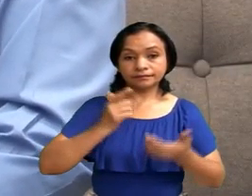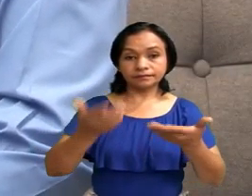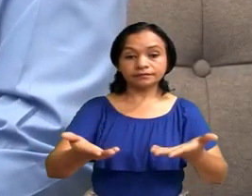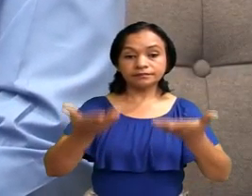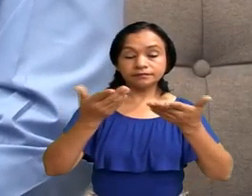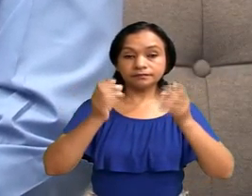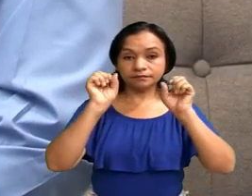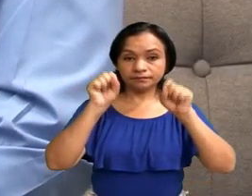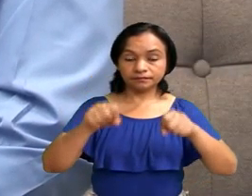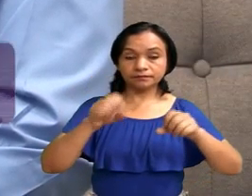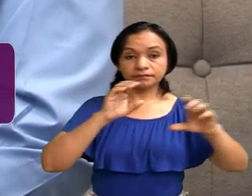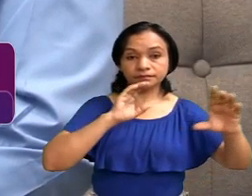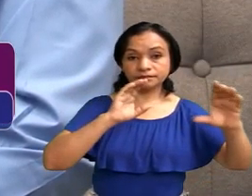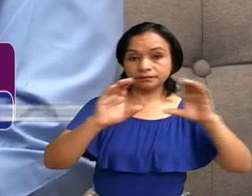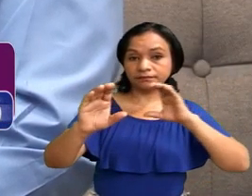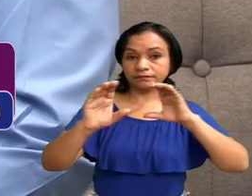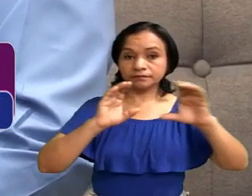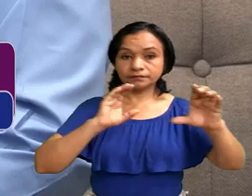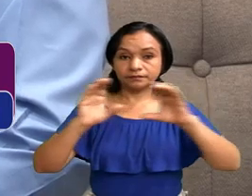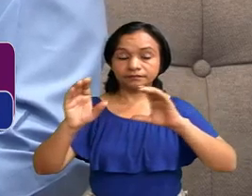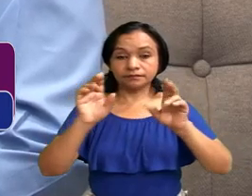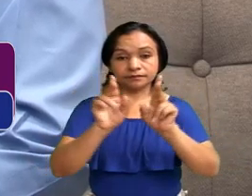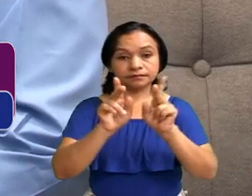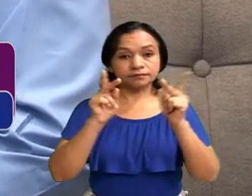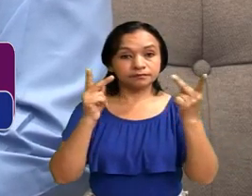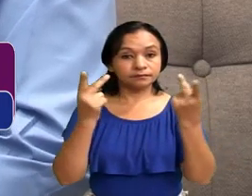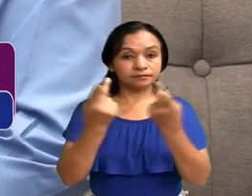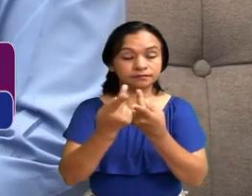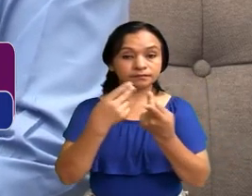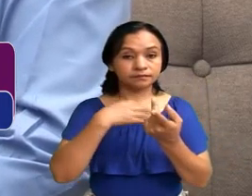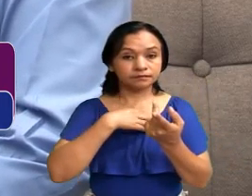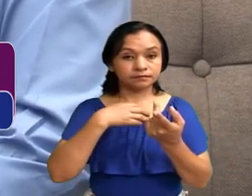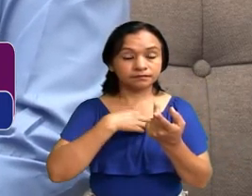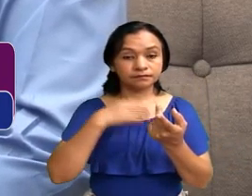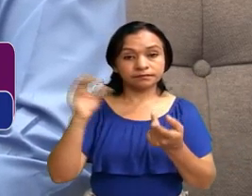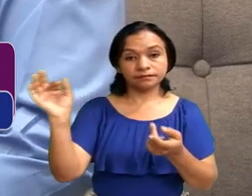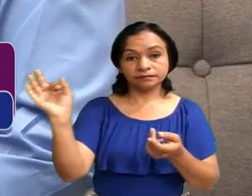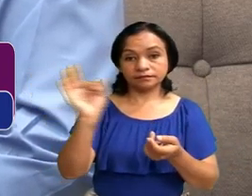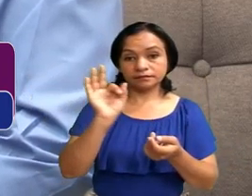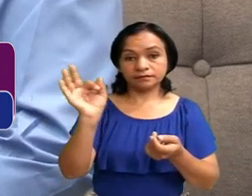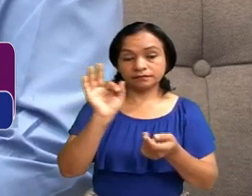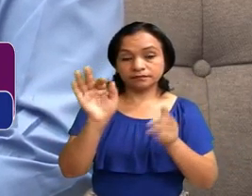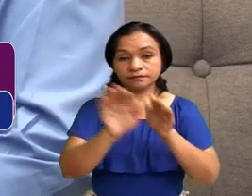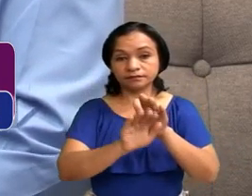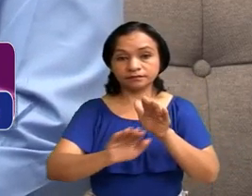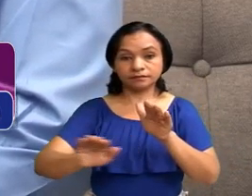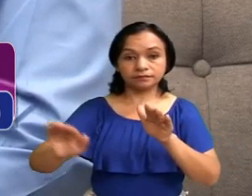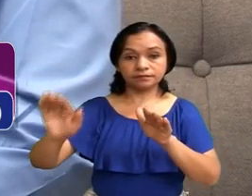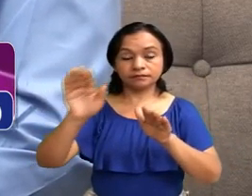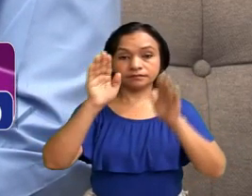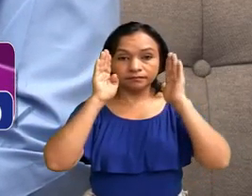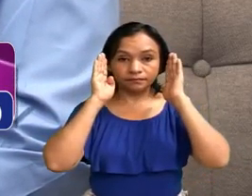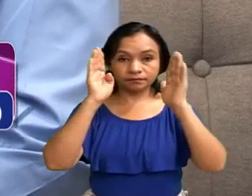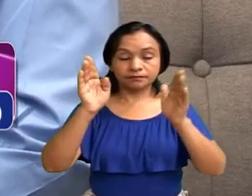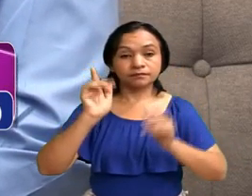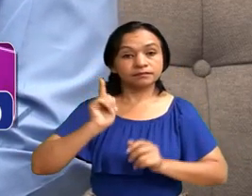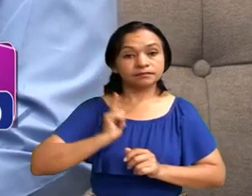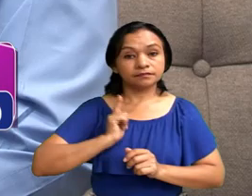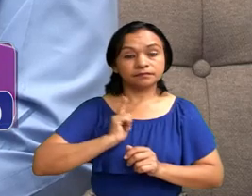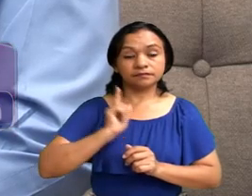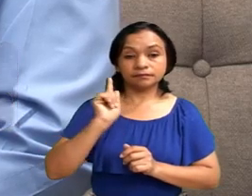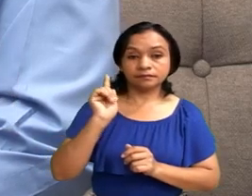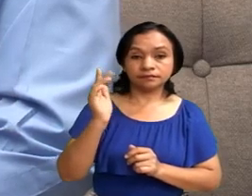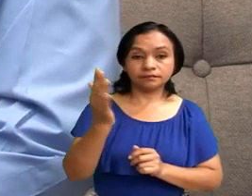comunicar con nuestro pueblo, porque esta es una manera más directa, más rápida de llegar a todas las